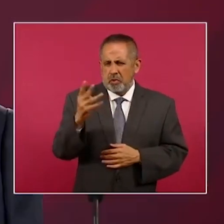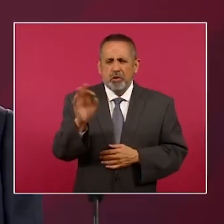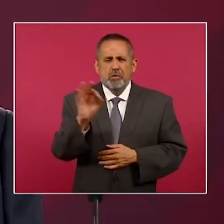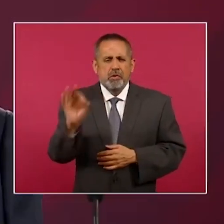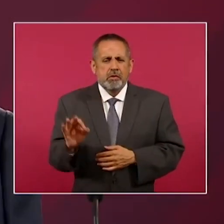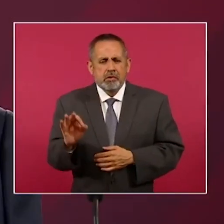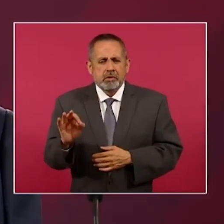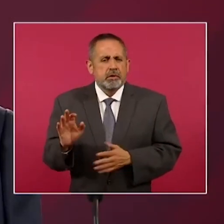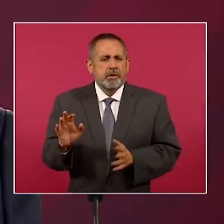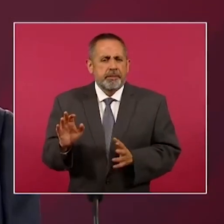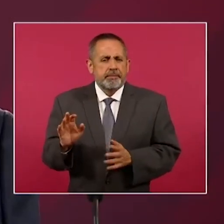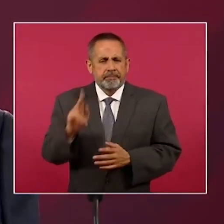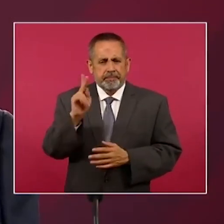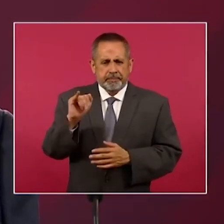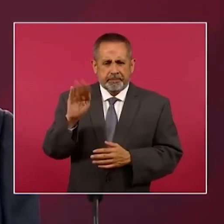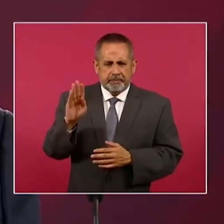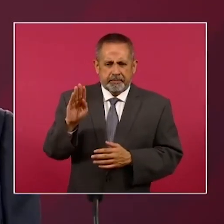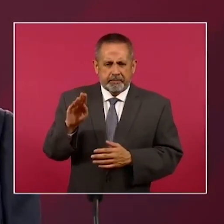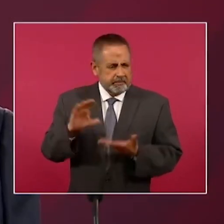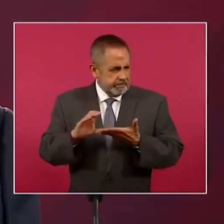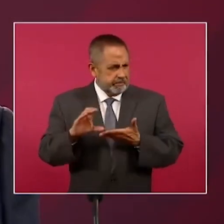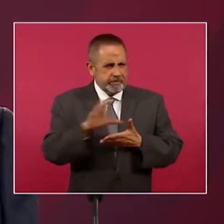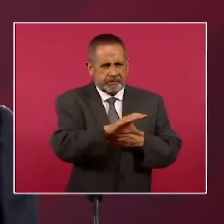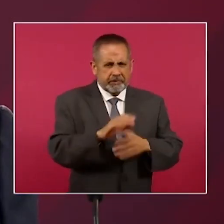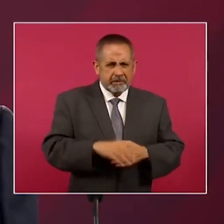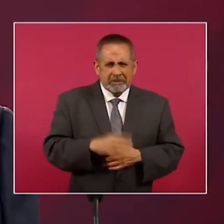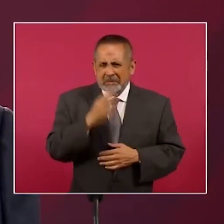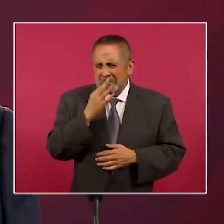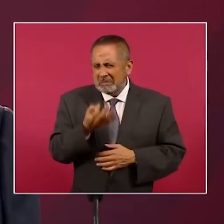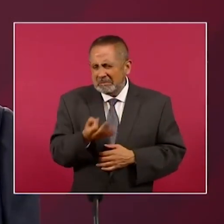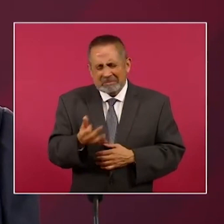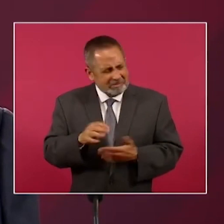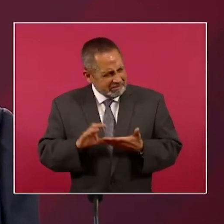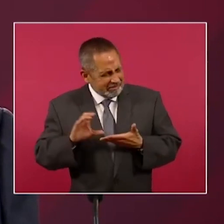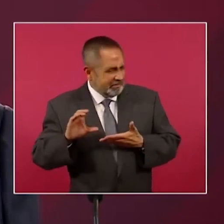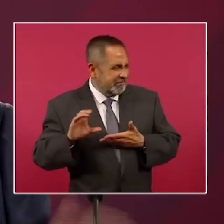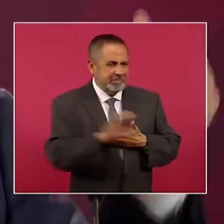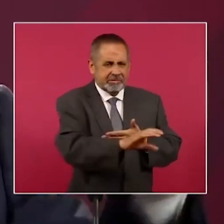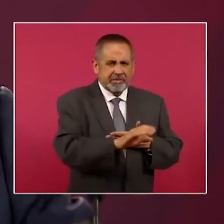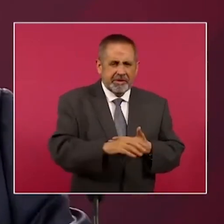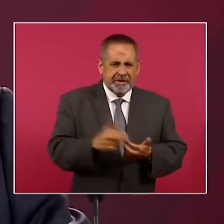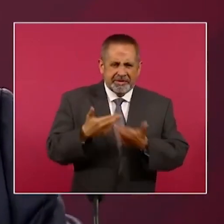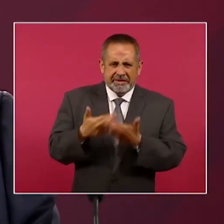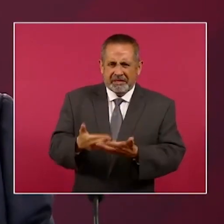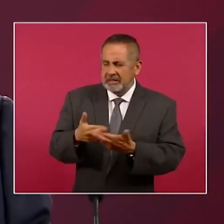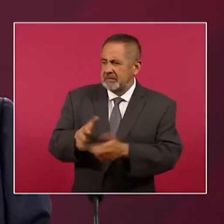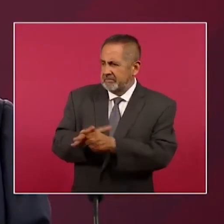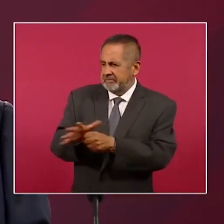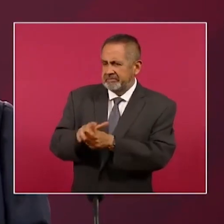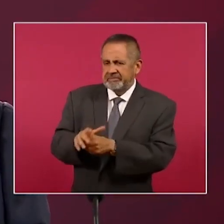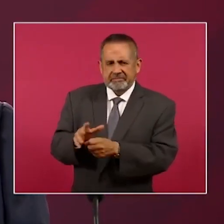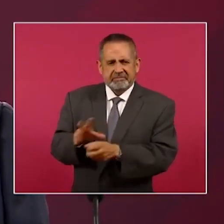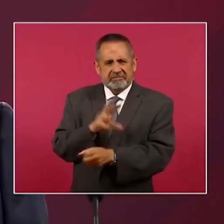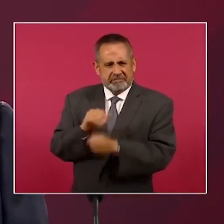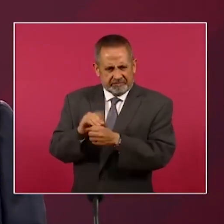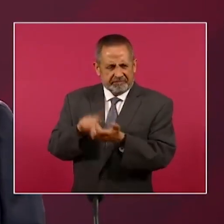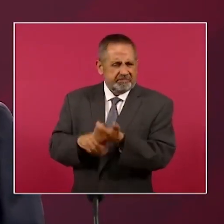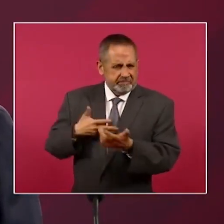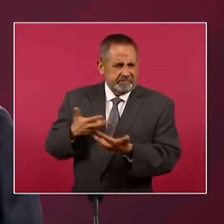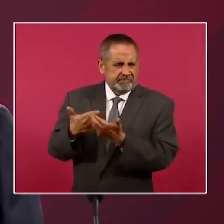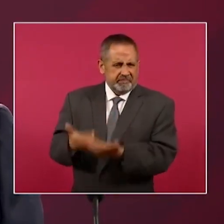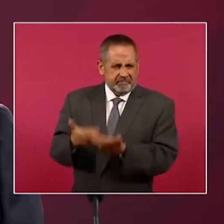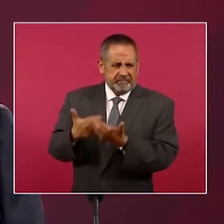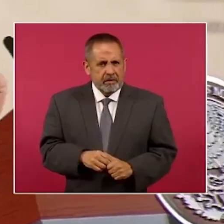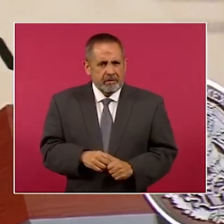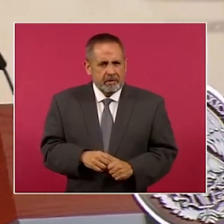0.4% del Producto Interno. Nada, porque tenemos finanzas públicas